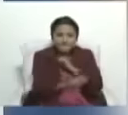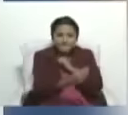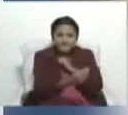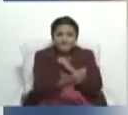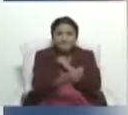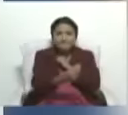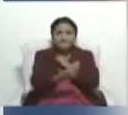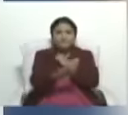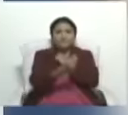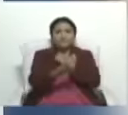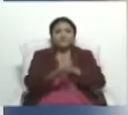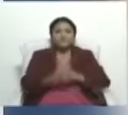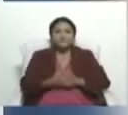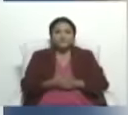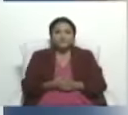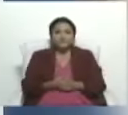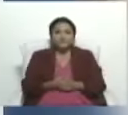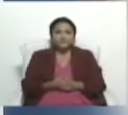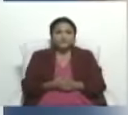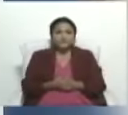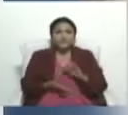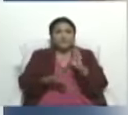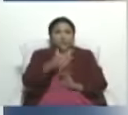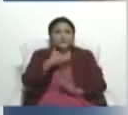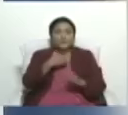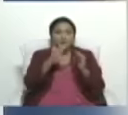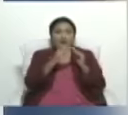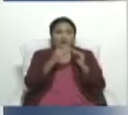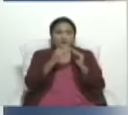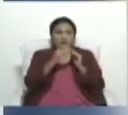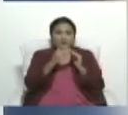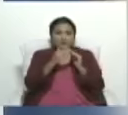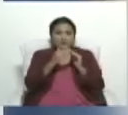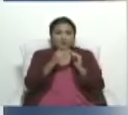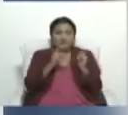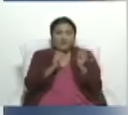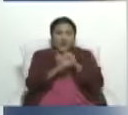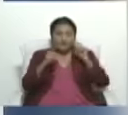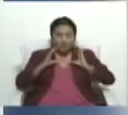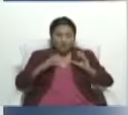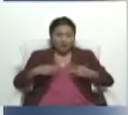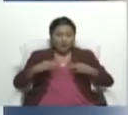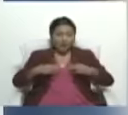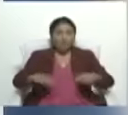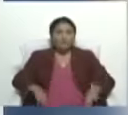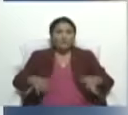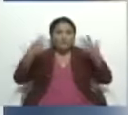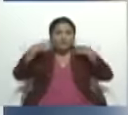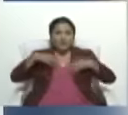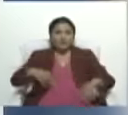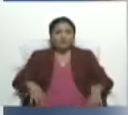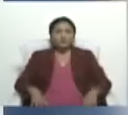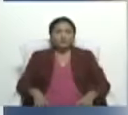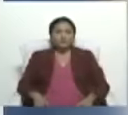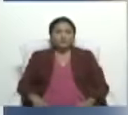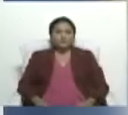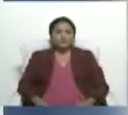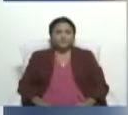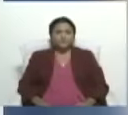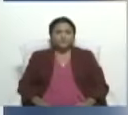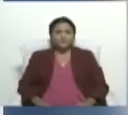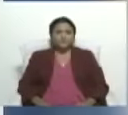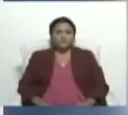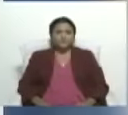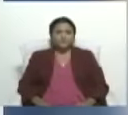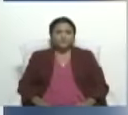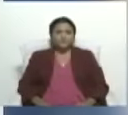escena. Y voy para mi casa, en la cual me cambio la ropa, me baño y llevo, por la hora aprovecho,